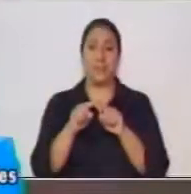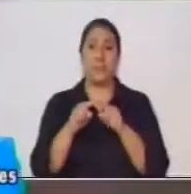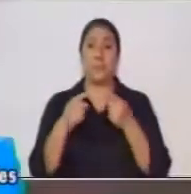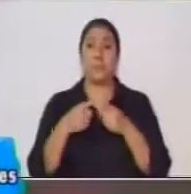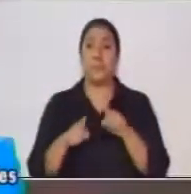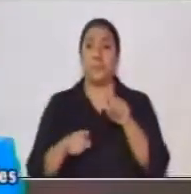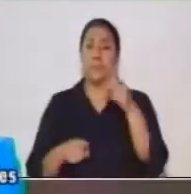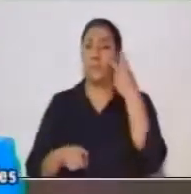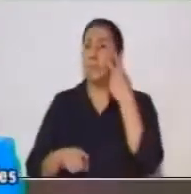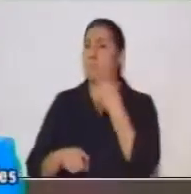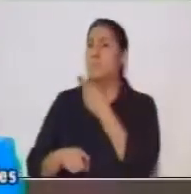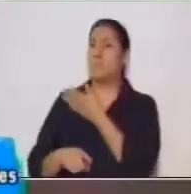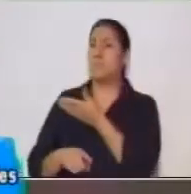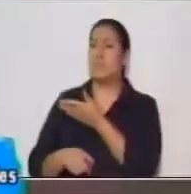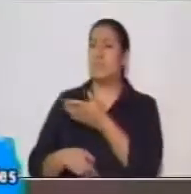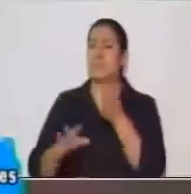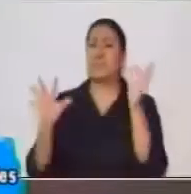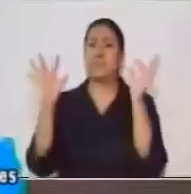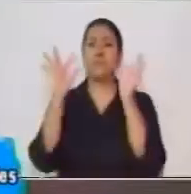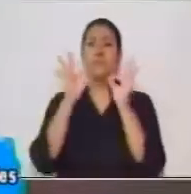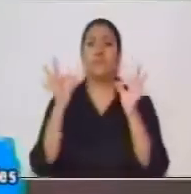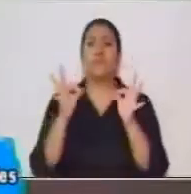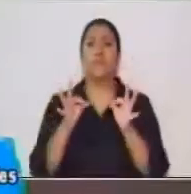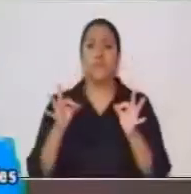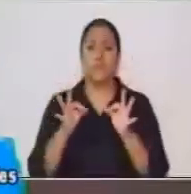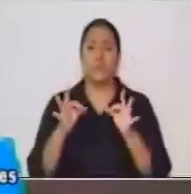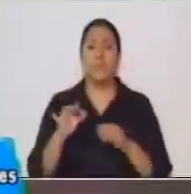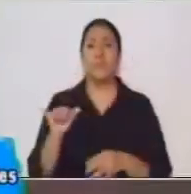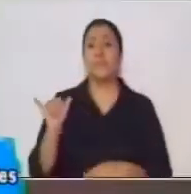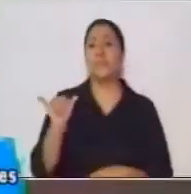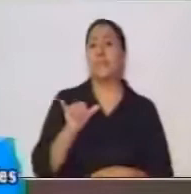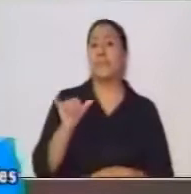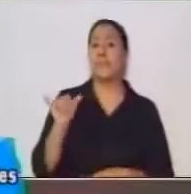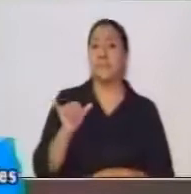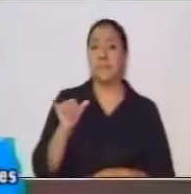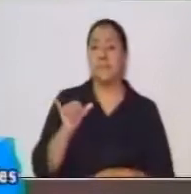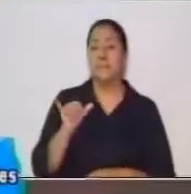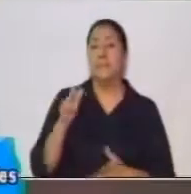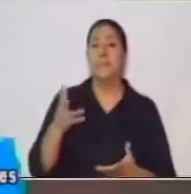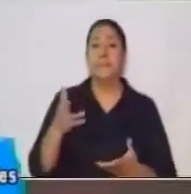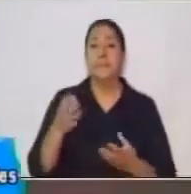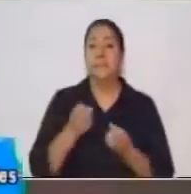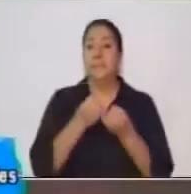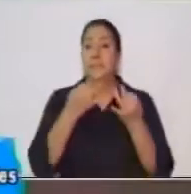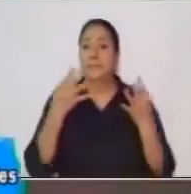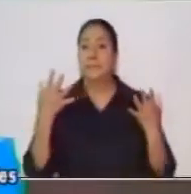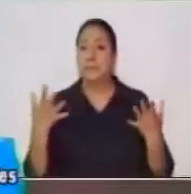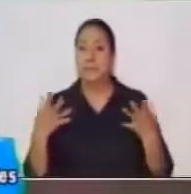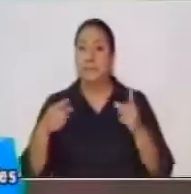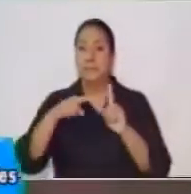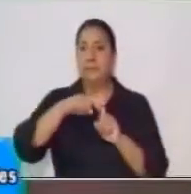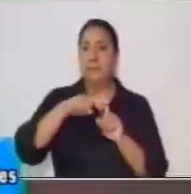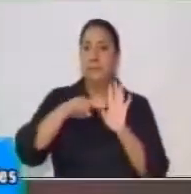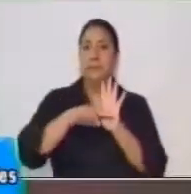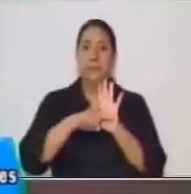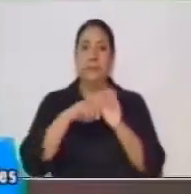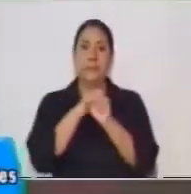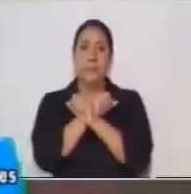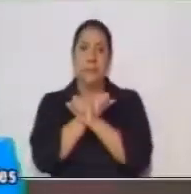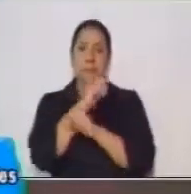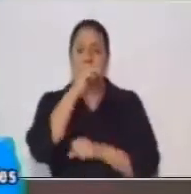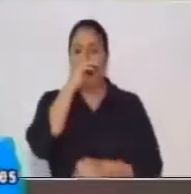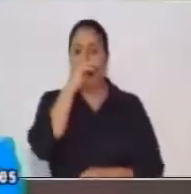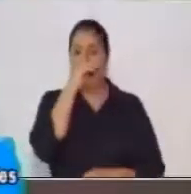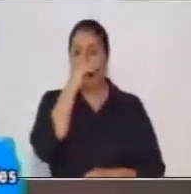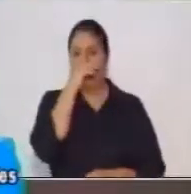cuenta, estamos formando la misma operación que puedes tú observar en la parte de